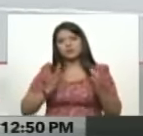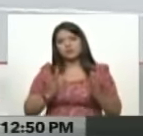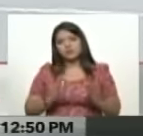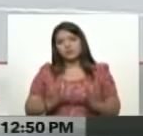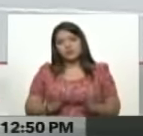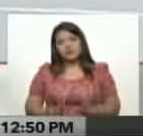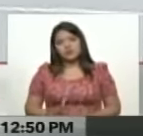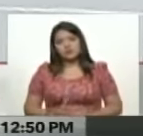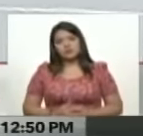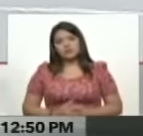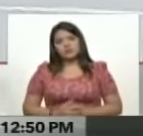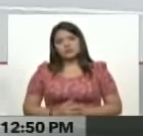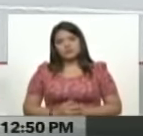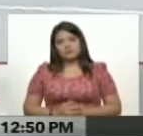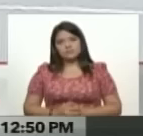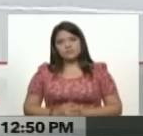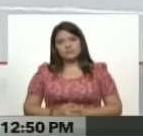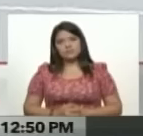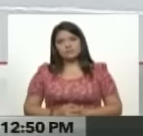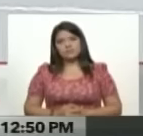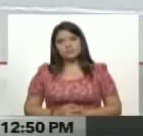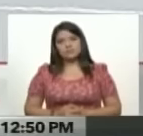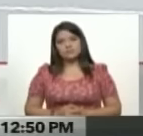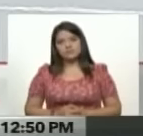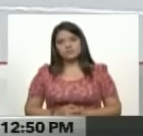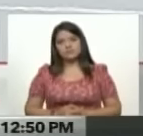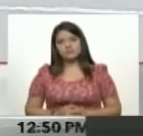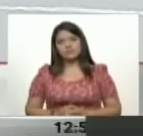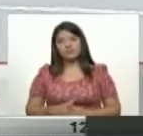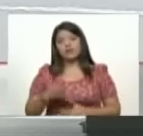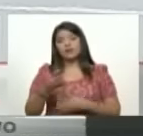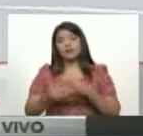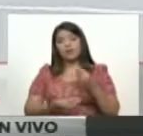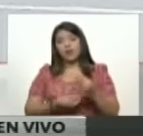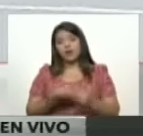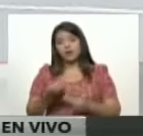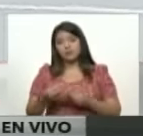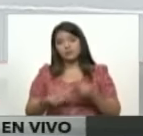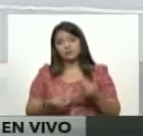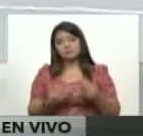he hecho y lo hago